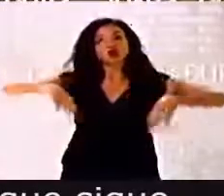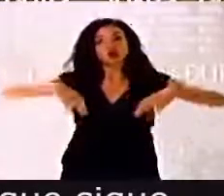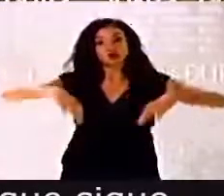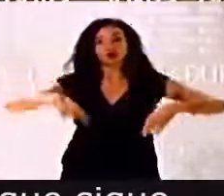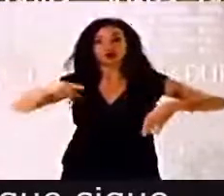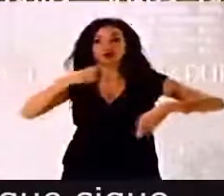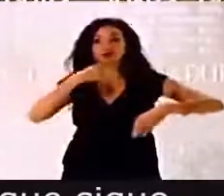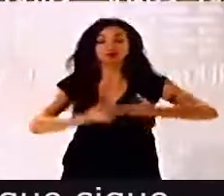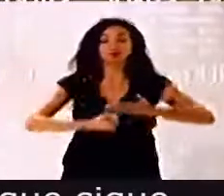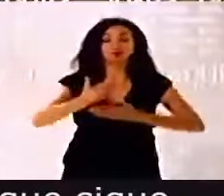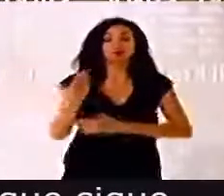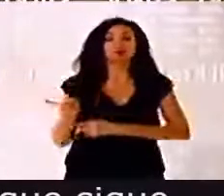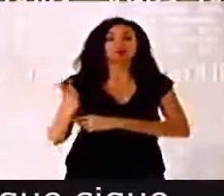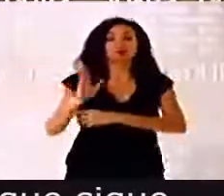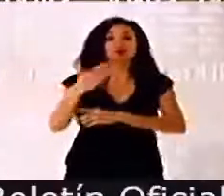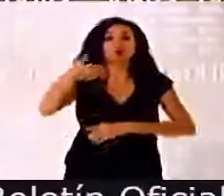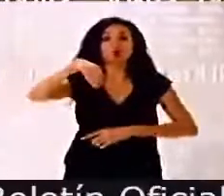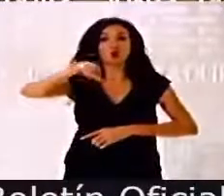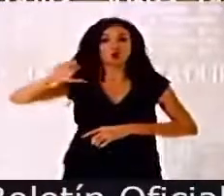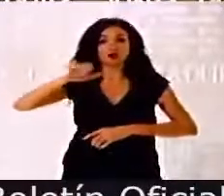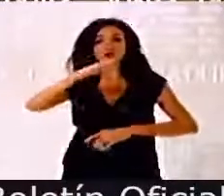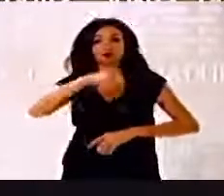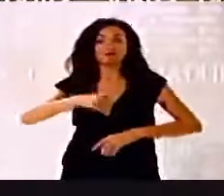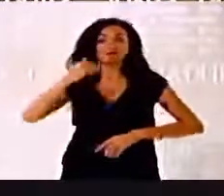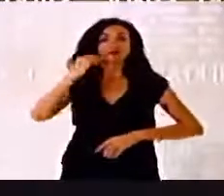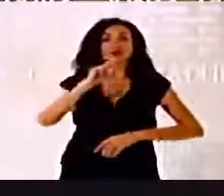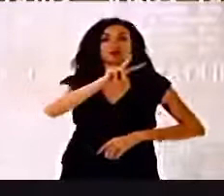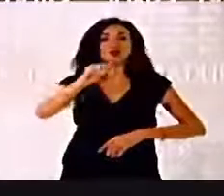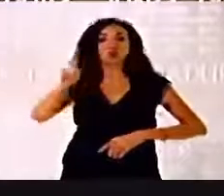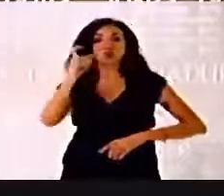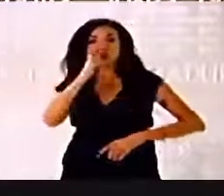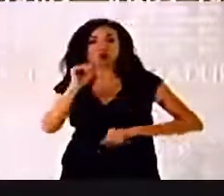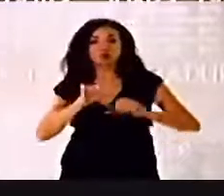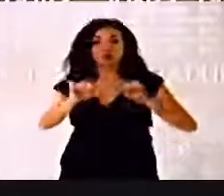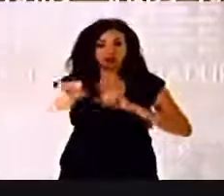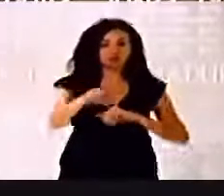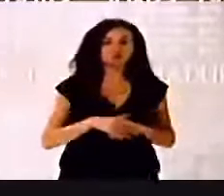Boletín Oficial del Estado, a partir del 21 de junio.